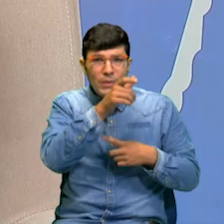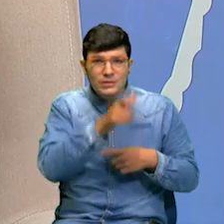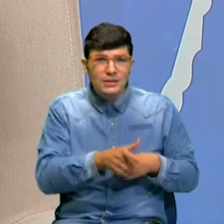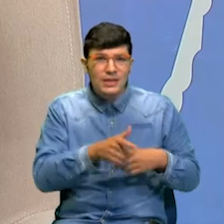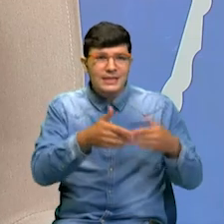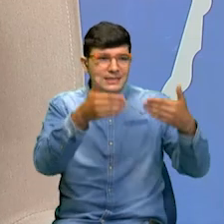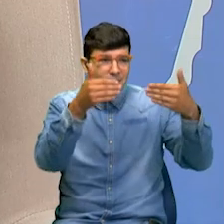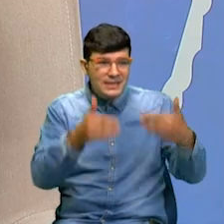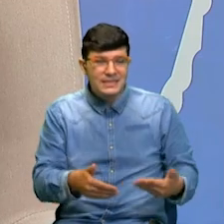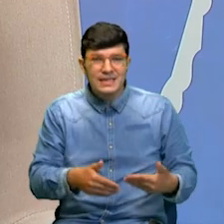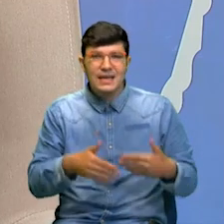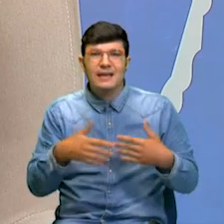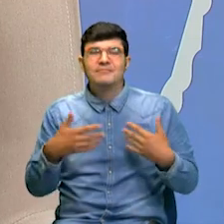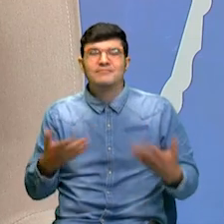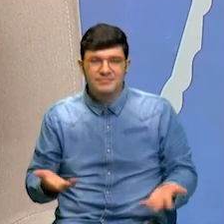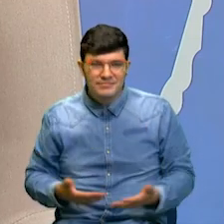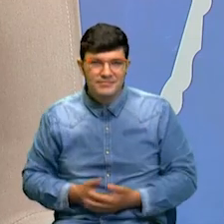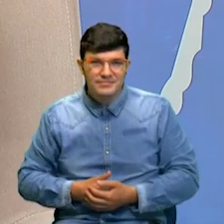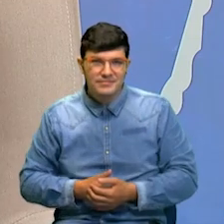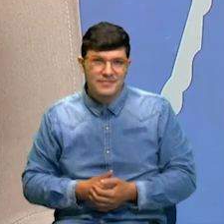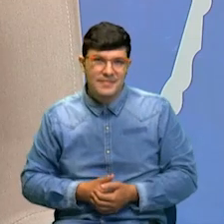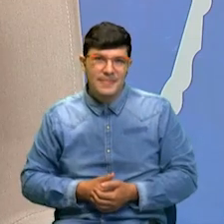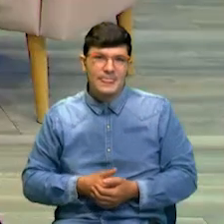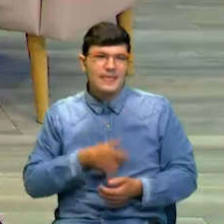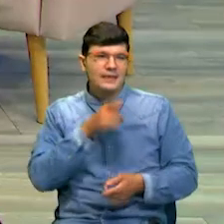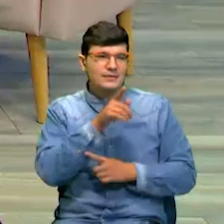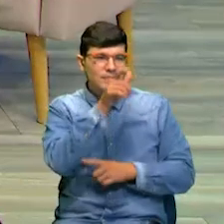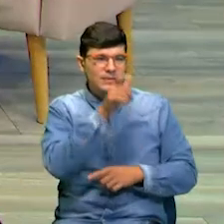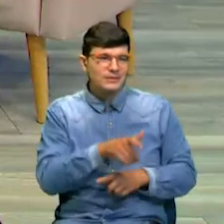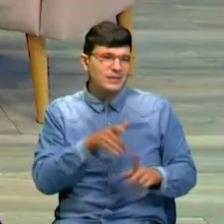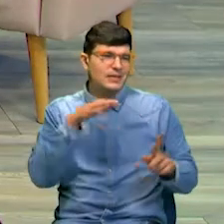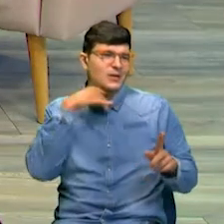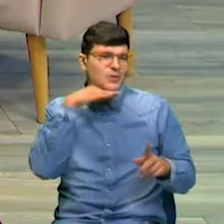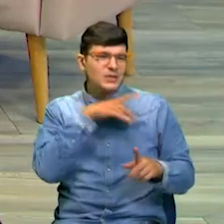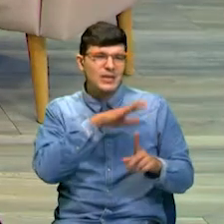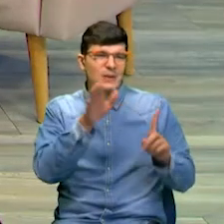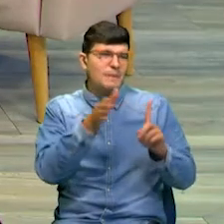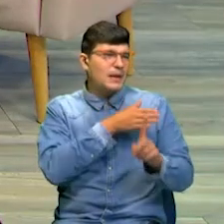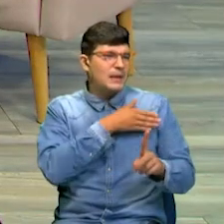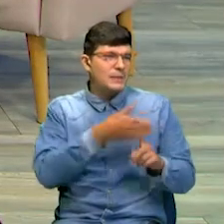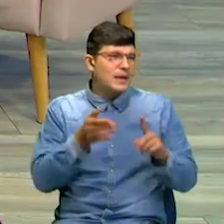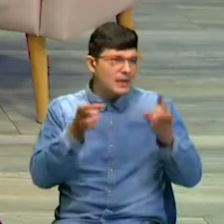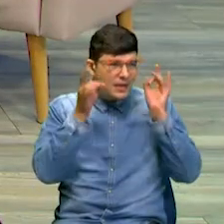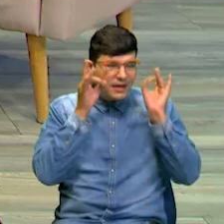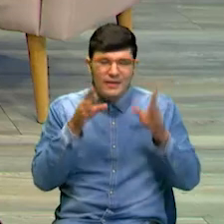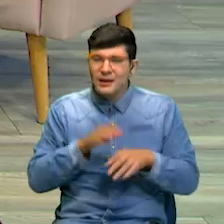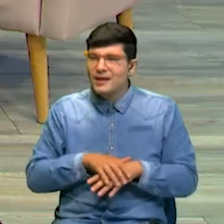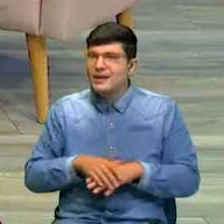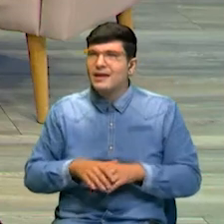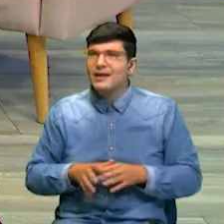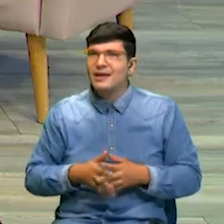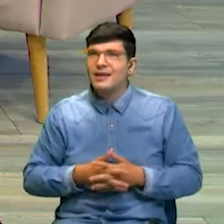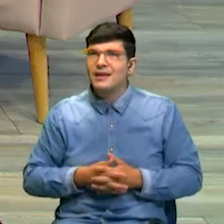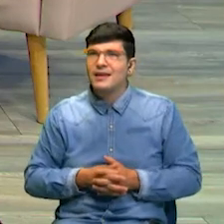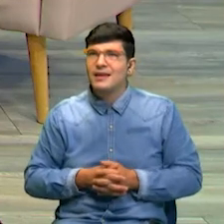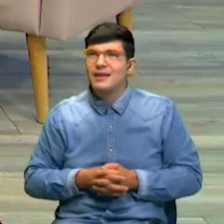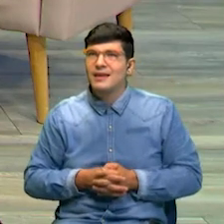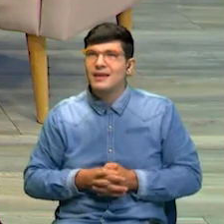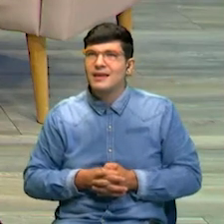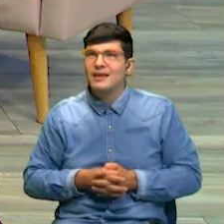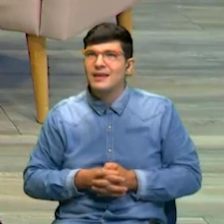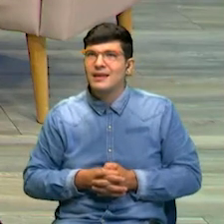aún. Y eso lo tratan terriblemente. Bueno, ¿qué quiere saber usted puntualmente, señora